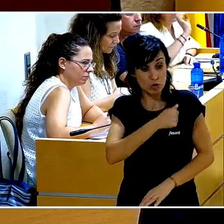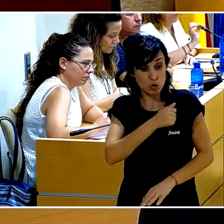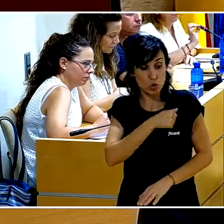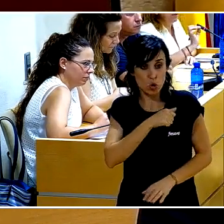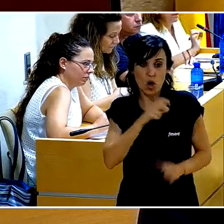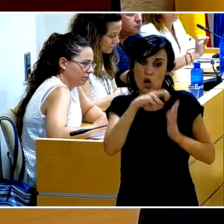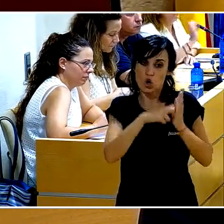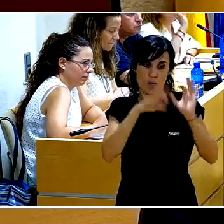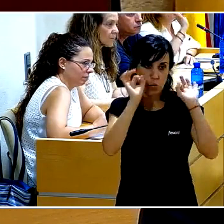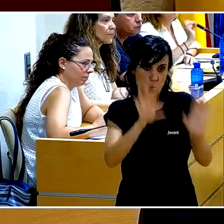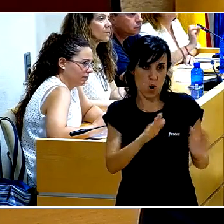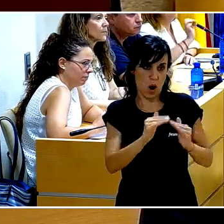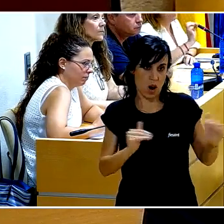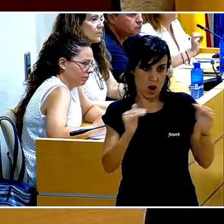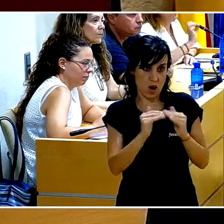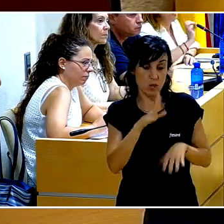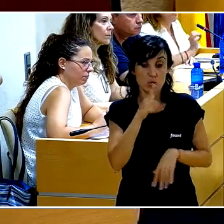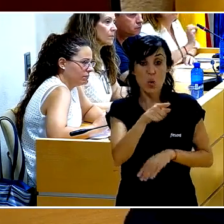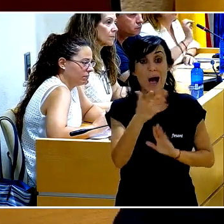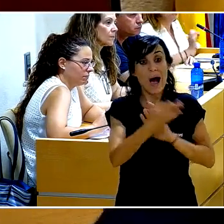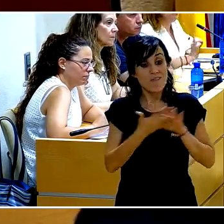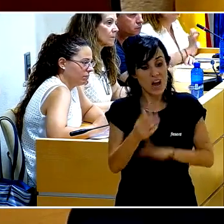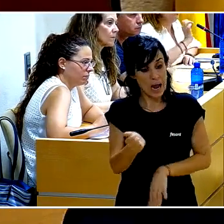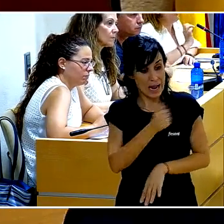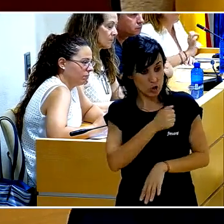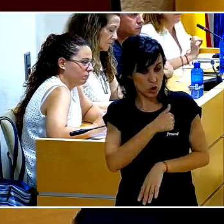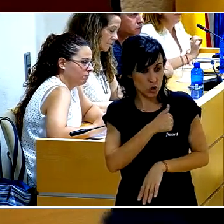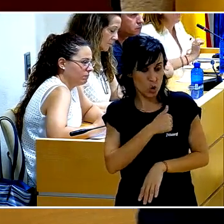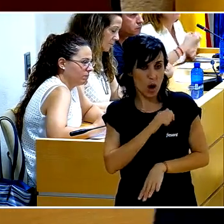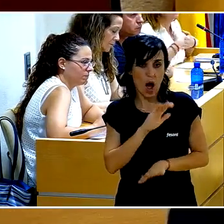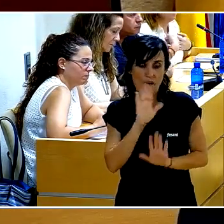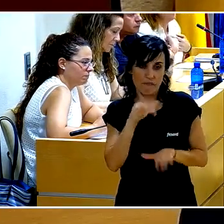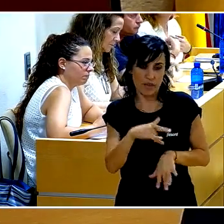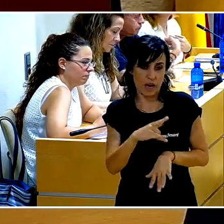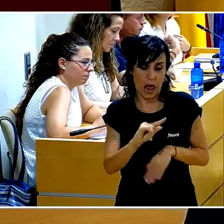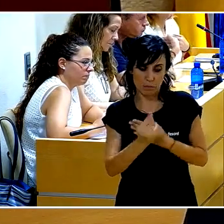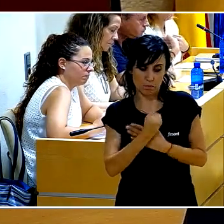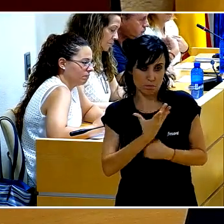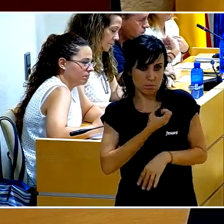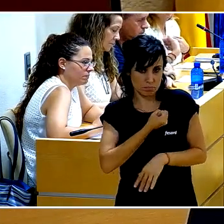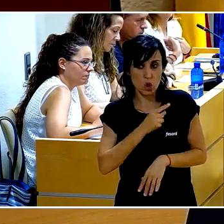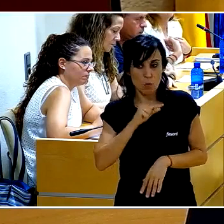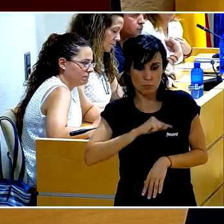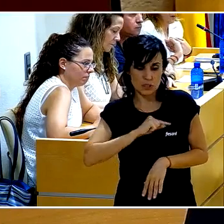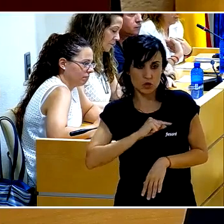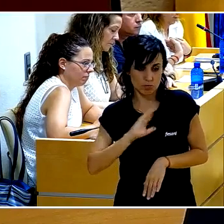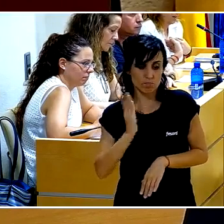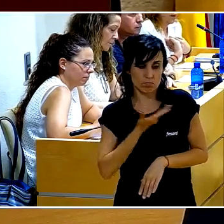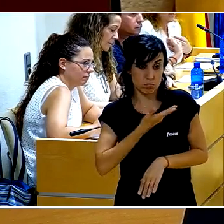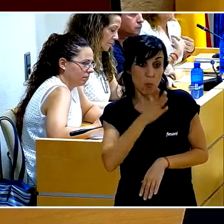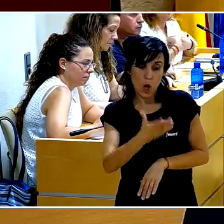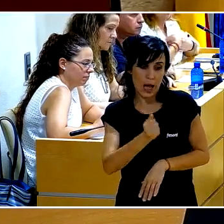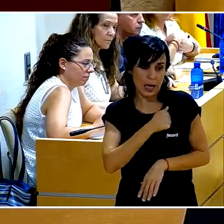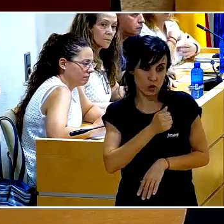misma norma, porque cada vez que habla usted de los católicos ofende, y yo me siento ofendida como católica que soy.